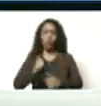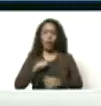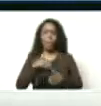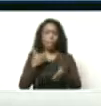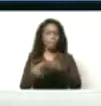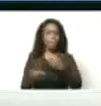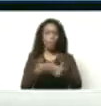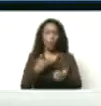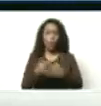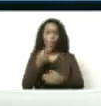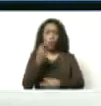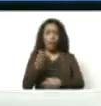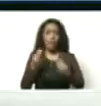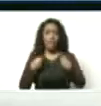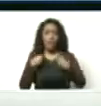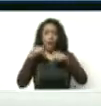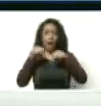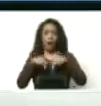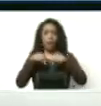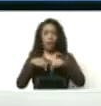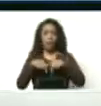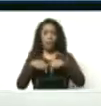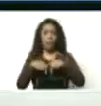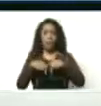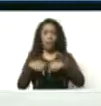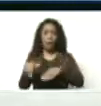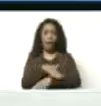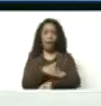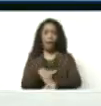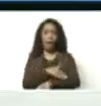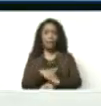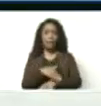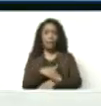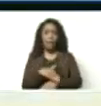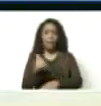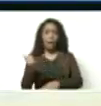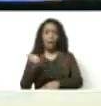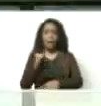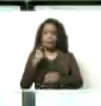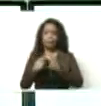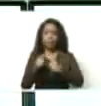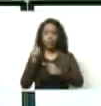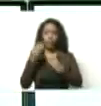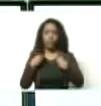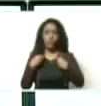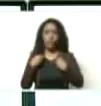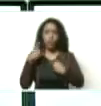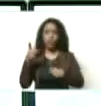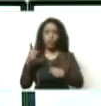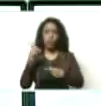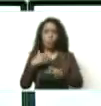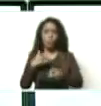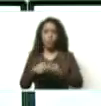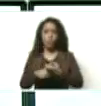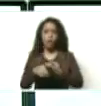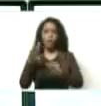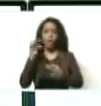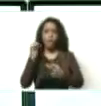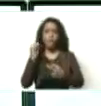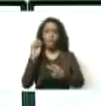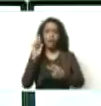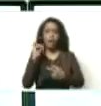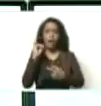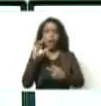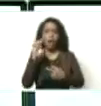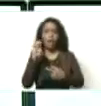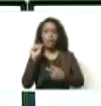importa si usted vive aquí en la calle allá los frailes siles donde tú vivía si la vivía del